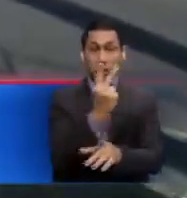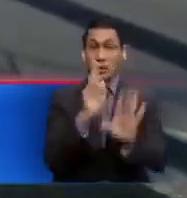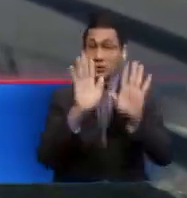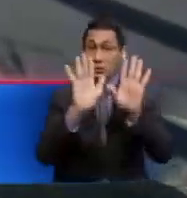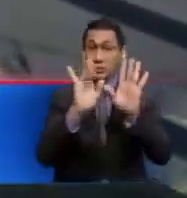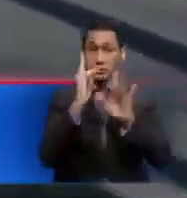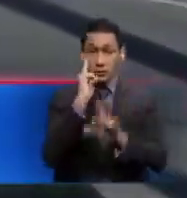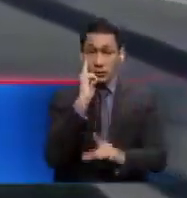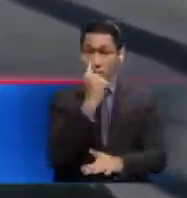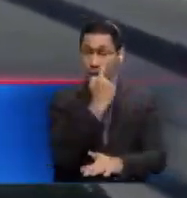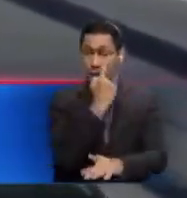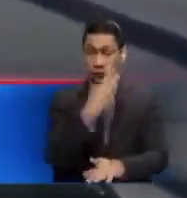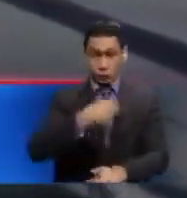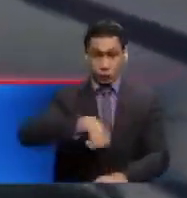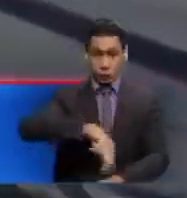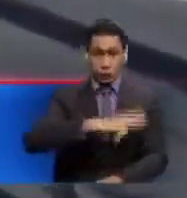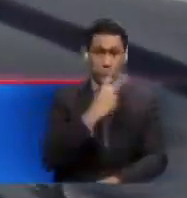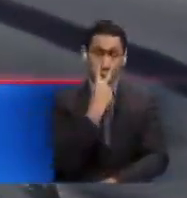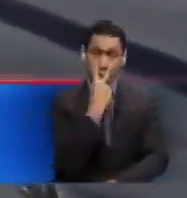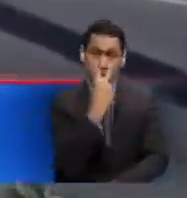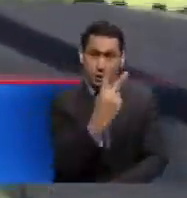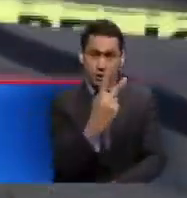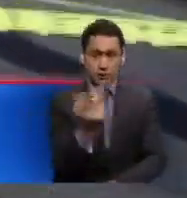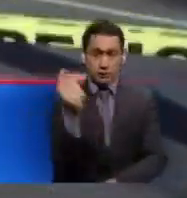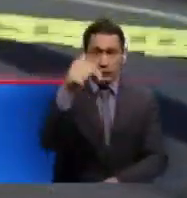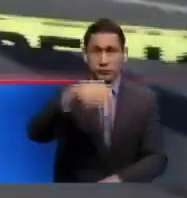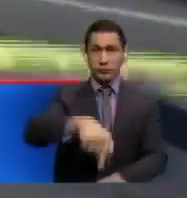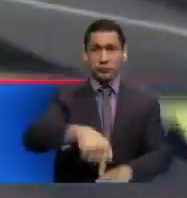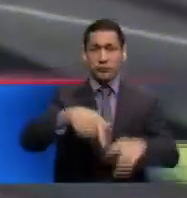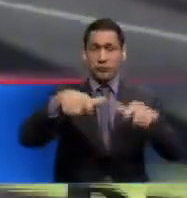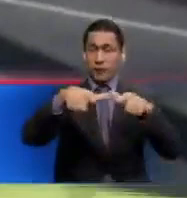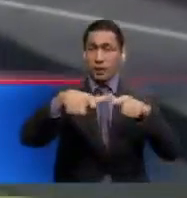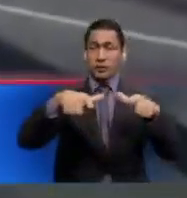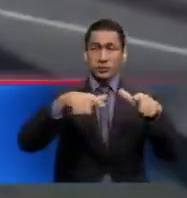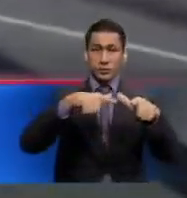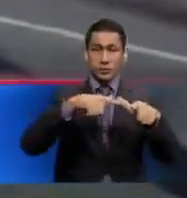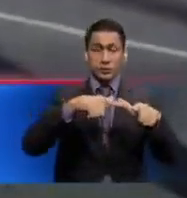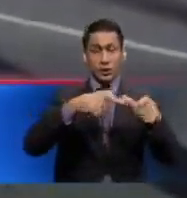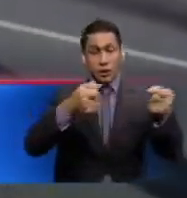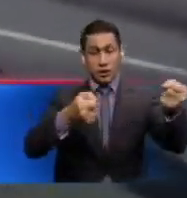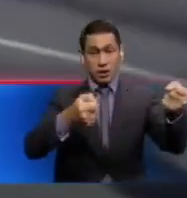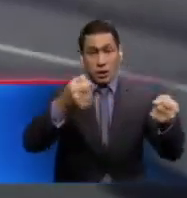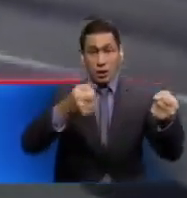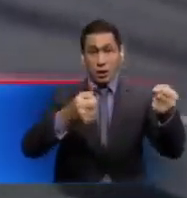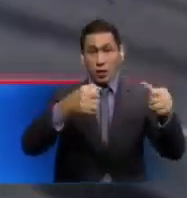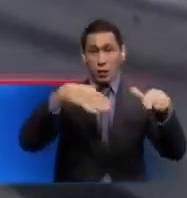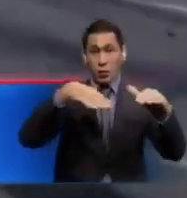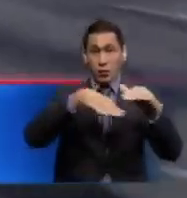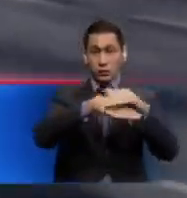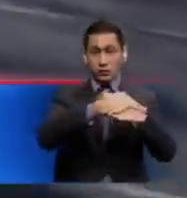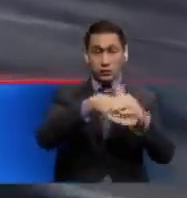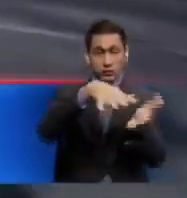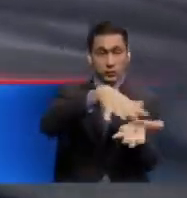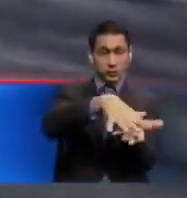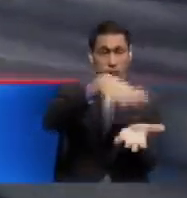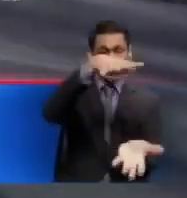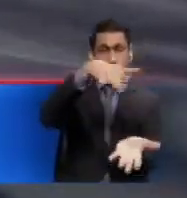nuestro registro visual, se puede apreciar que en el interior hay un tanque de gas, algo similar a lo que